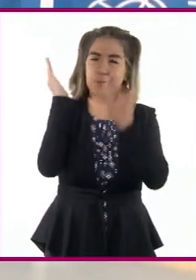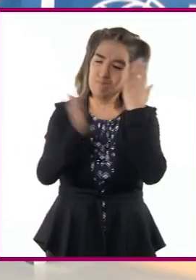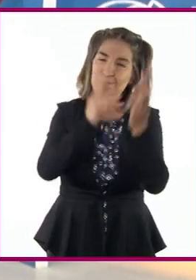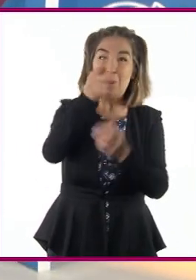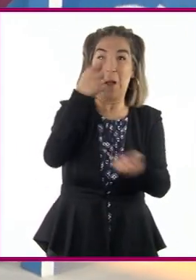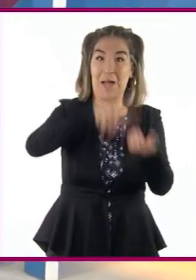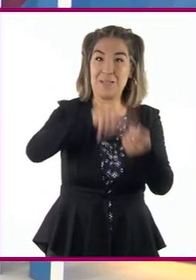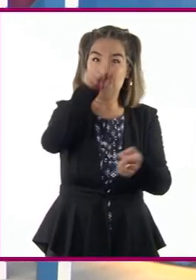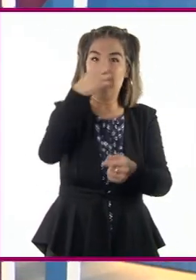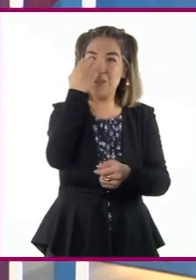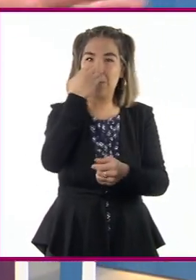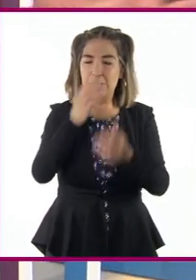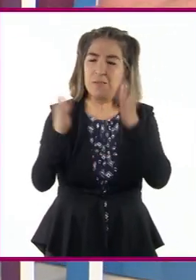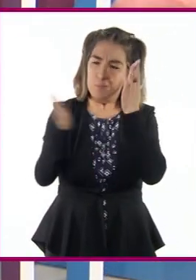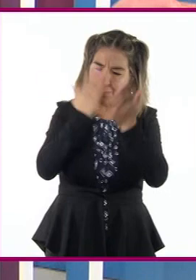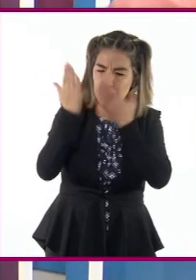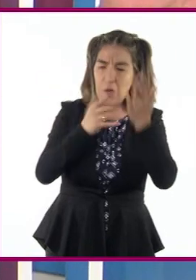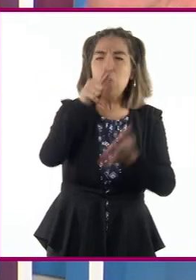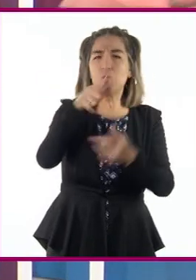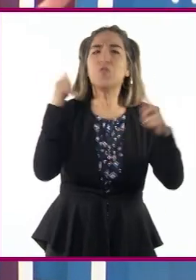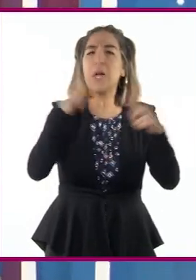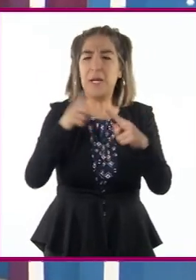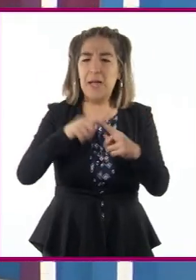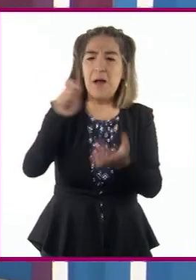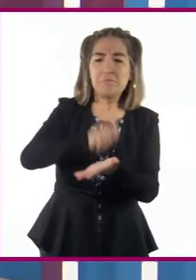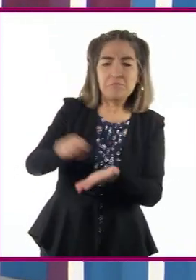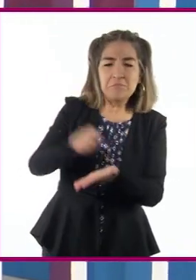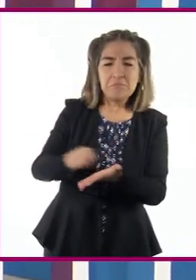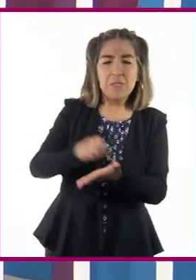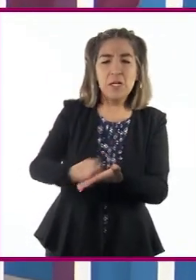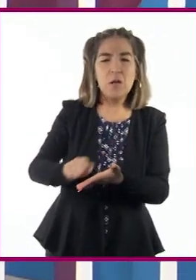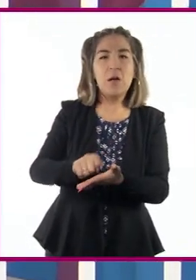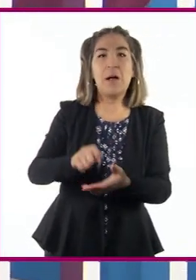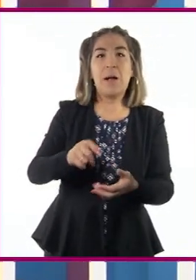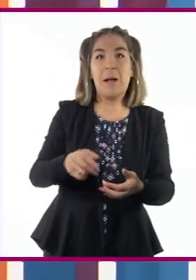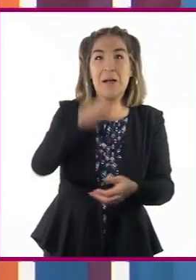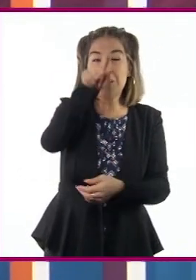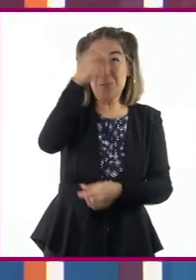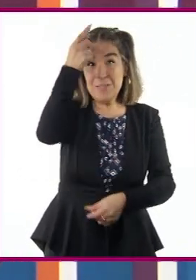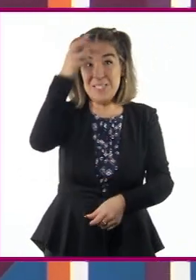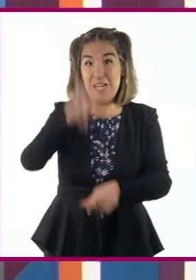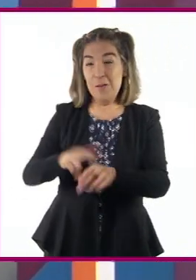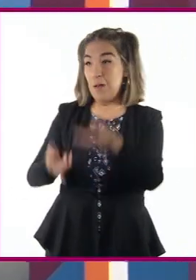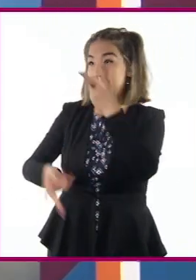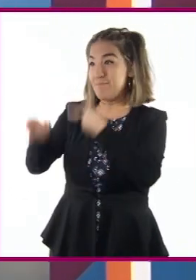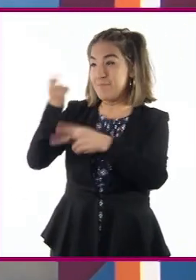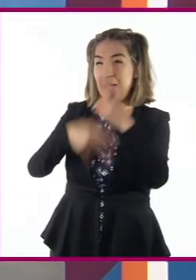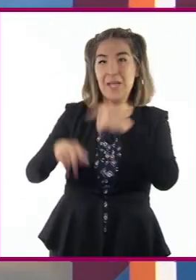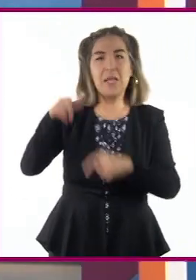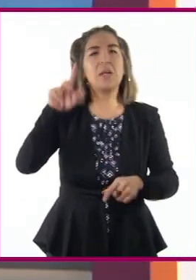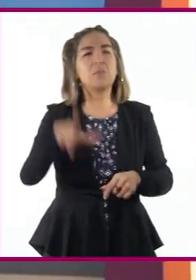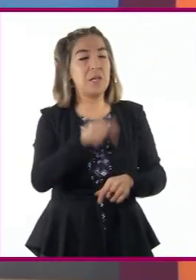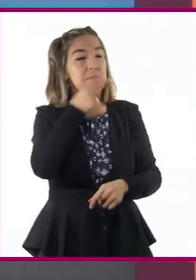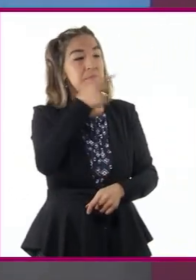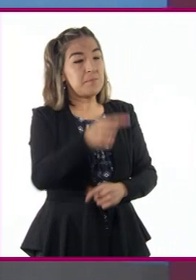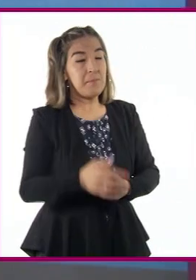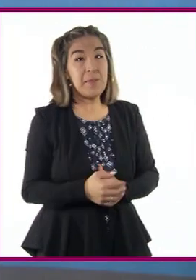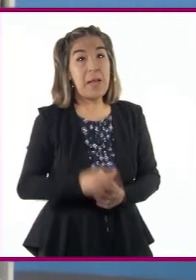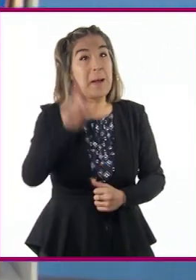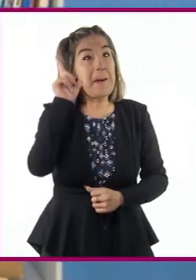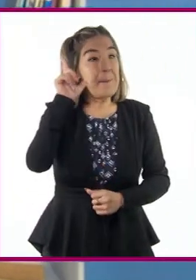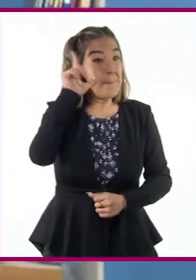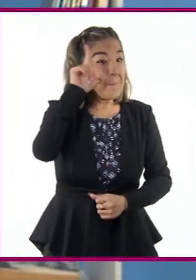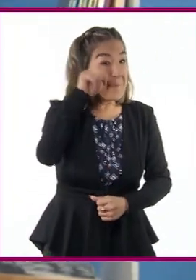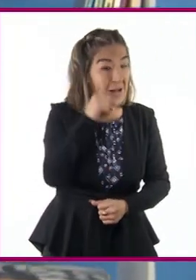escuela, que hacen sus trabajos y tareas. Entra el director a su salón y les dice que a partir de mañana lo